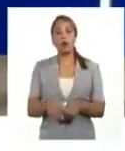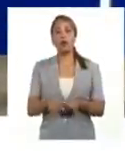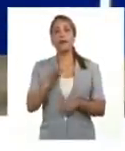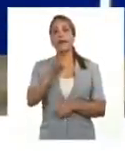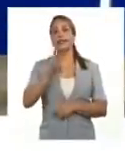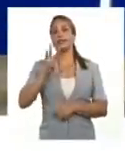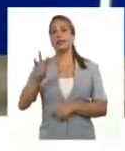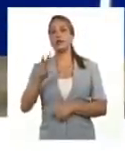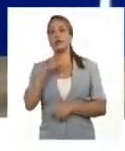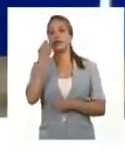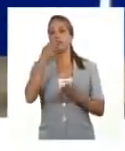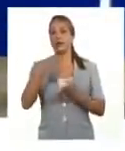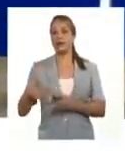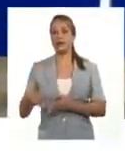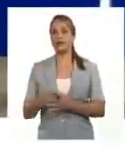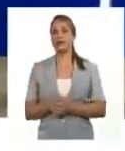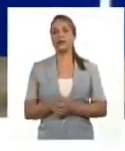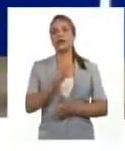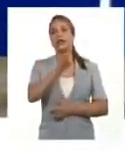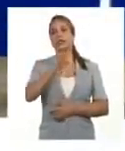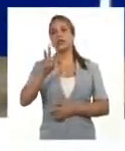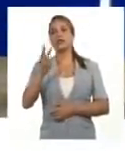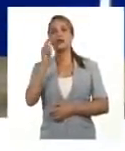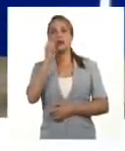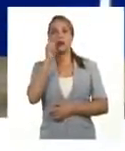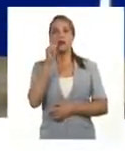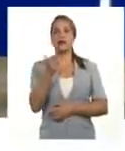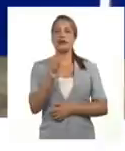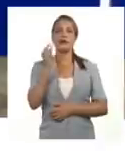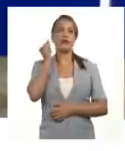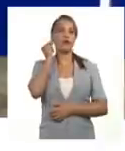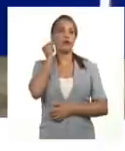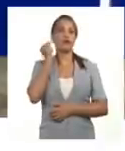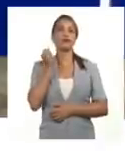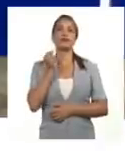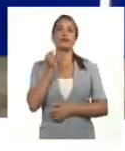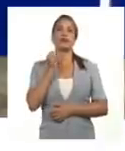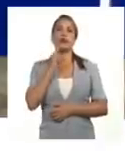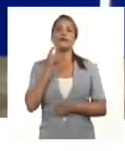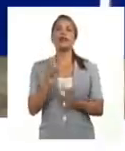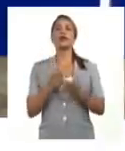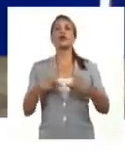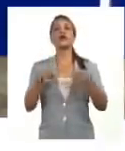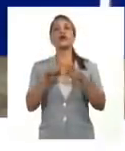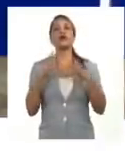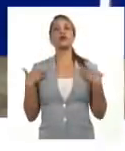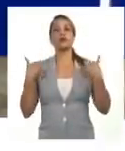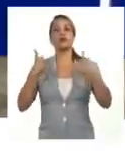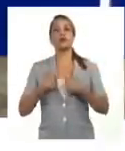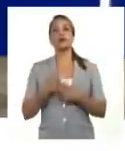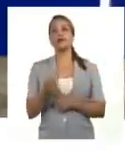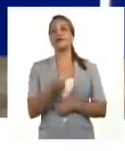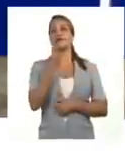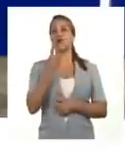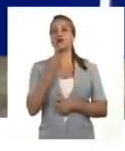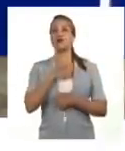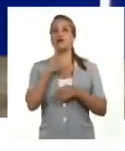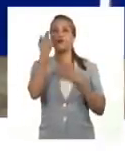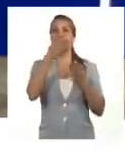23 fallecidos, 13 hombres y 10 mujeres. Del Consejo de Dirección, 2